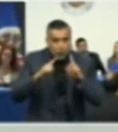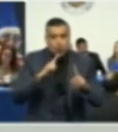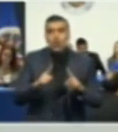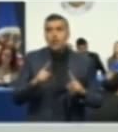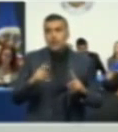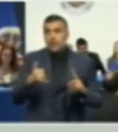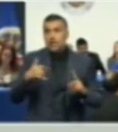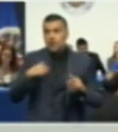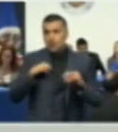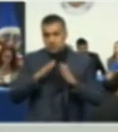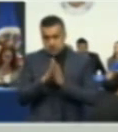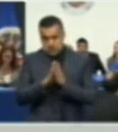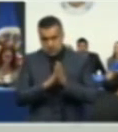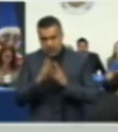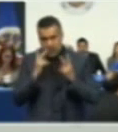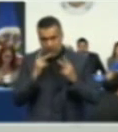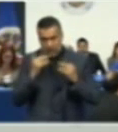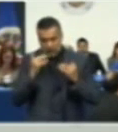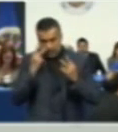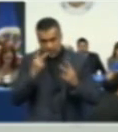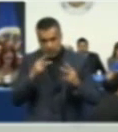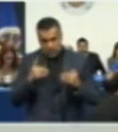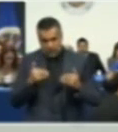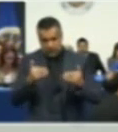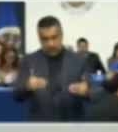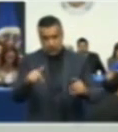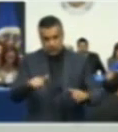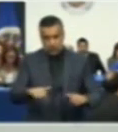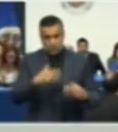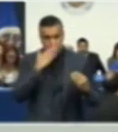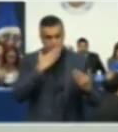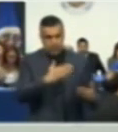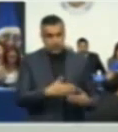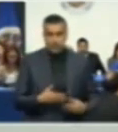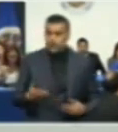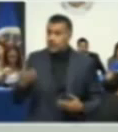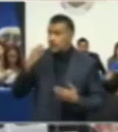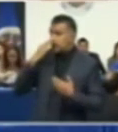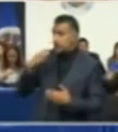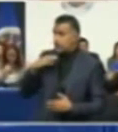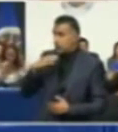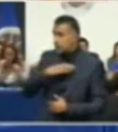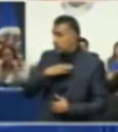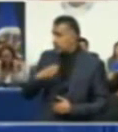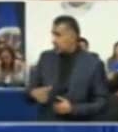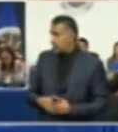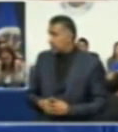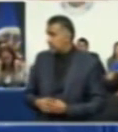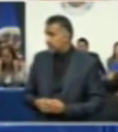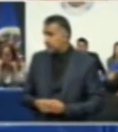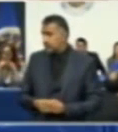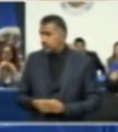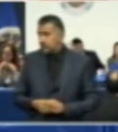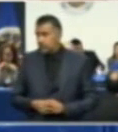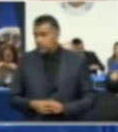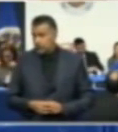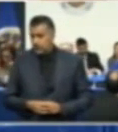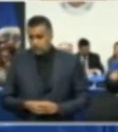moving forward with a thematic report at some stage. Thank you. Gracias, comisionada. El secretario Álvarez y